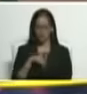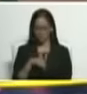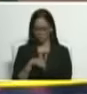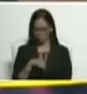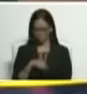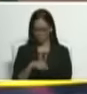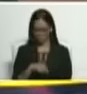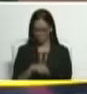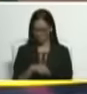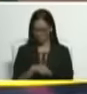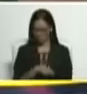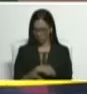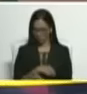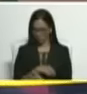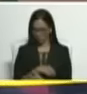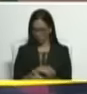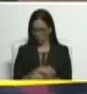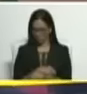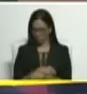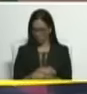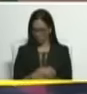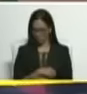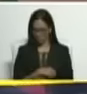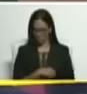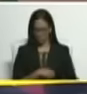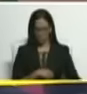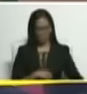vamos logrando las cosas con esfuerzo propio.